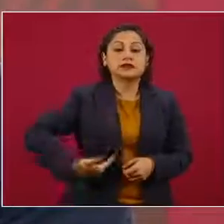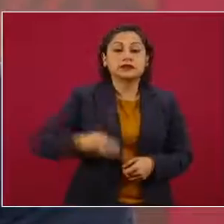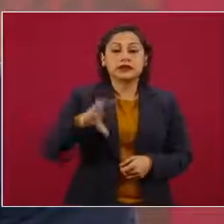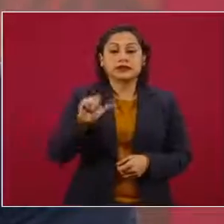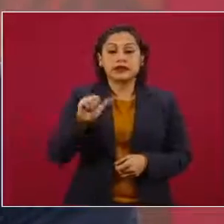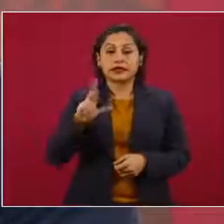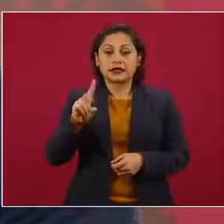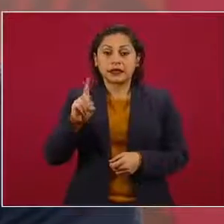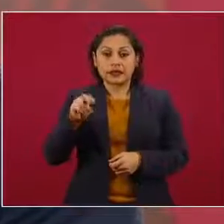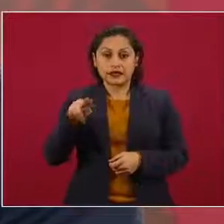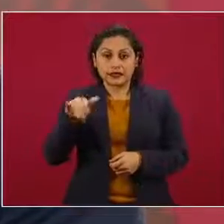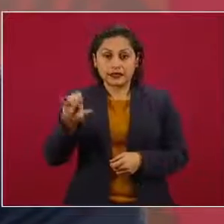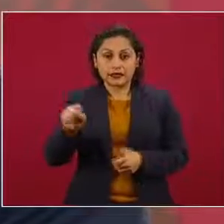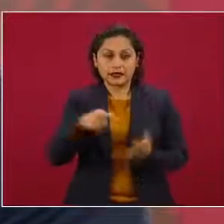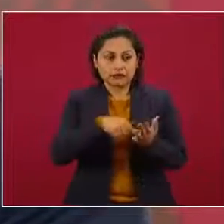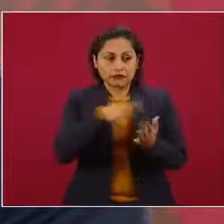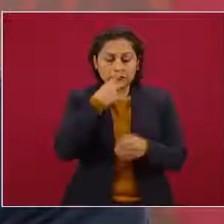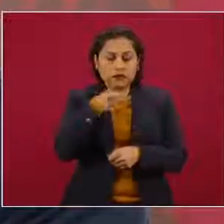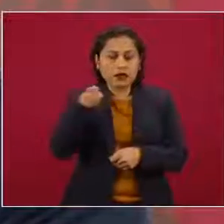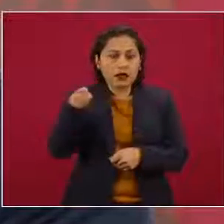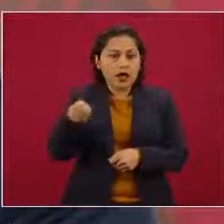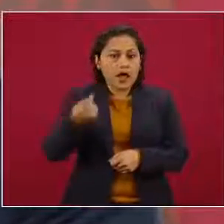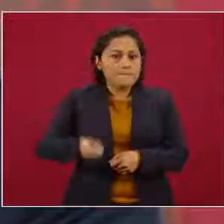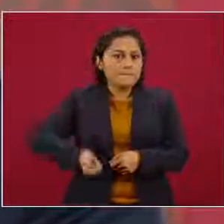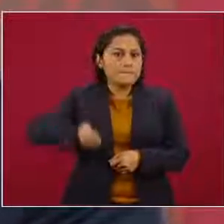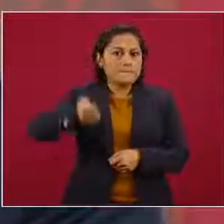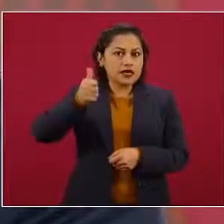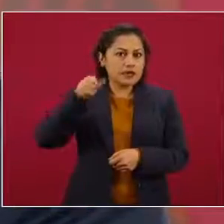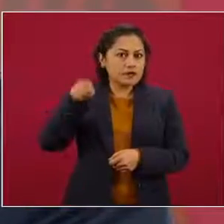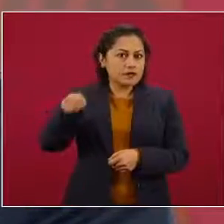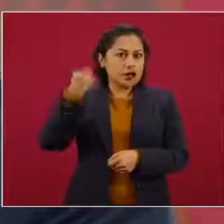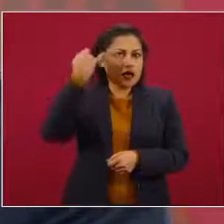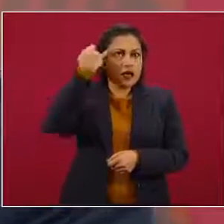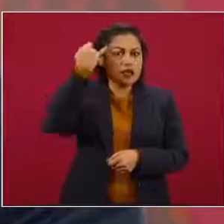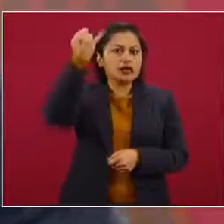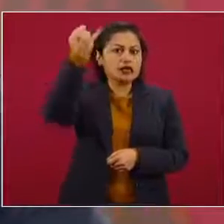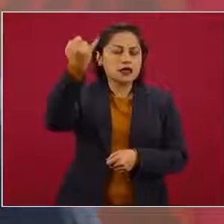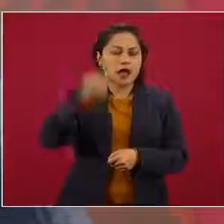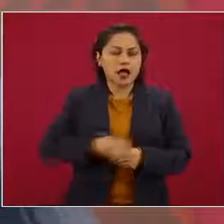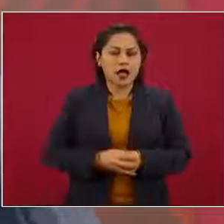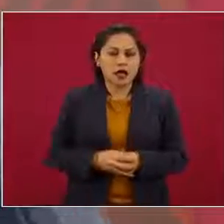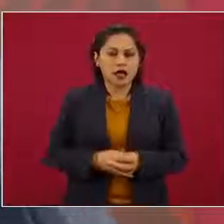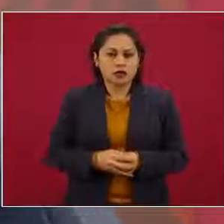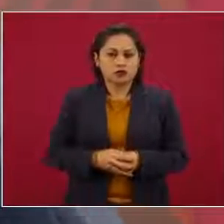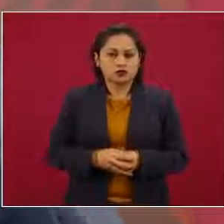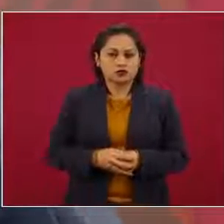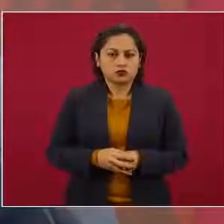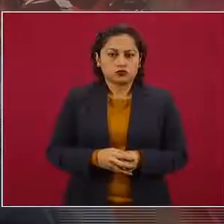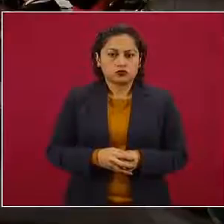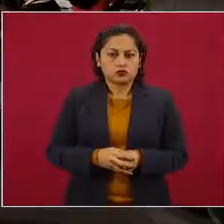él fue el que empezó, ¿no?, con lo de la